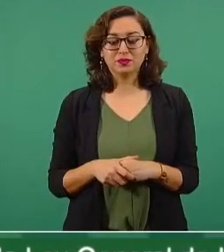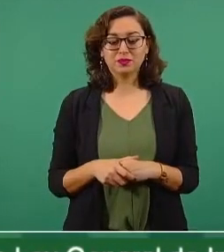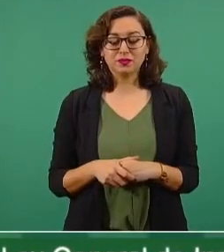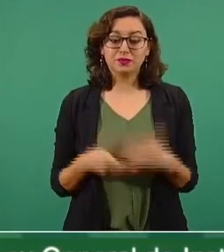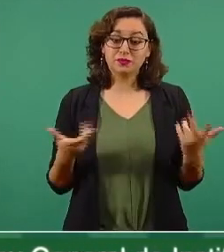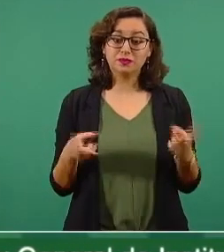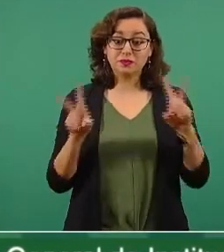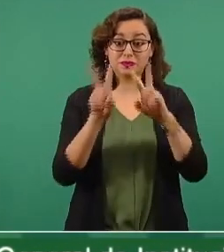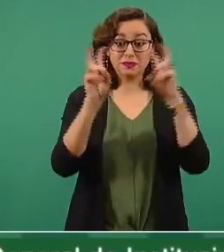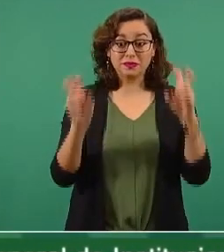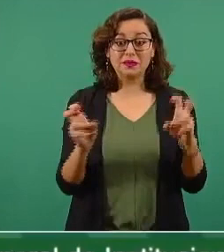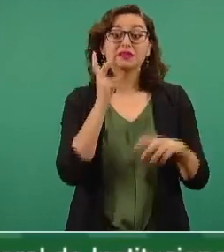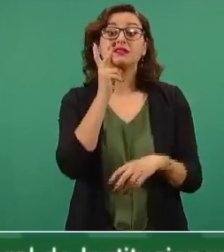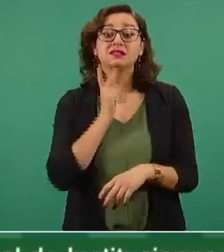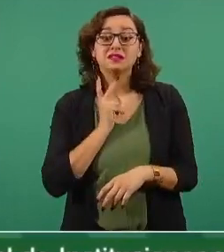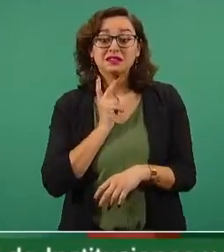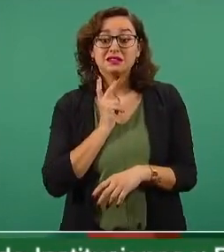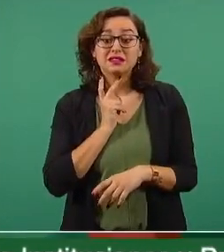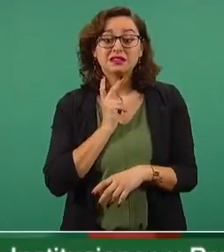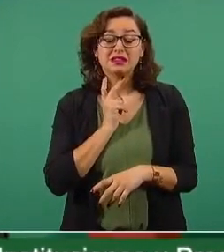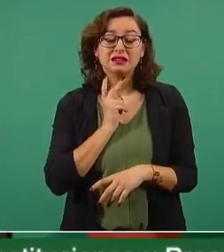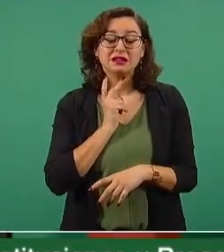fue un